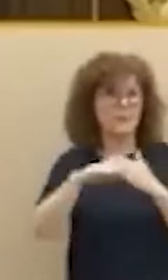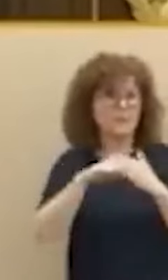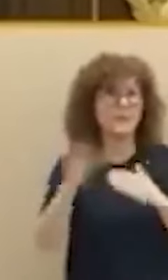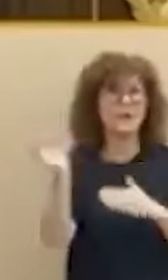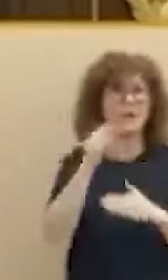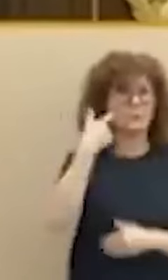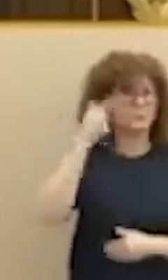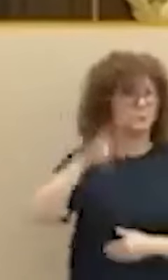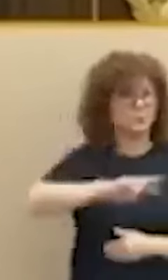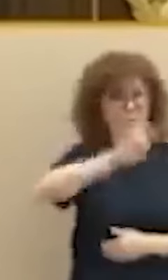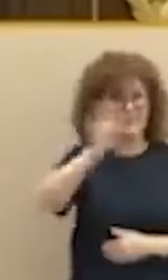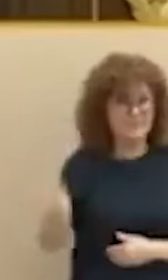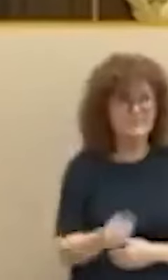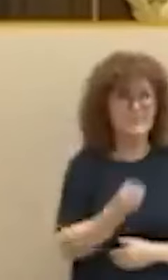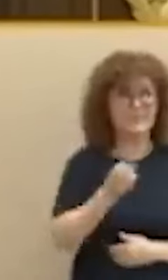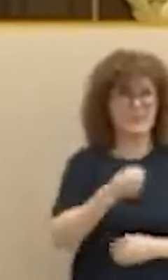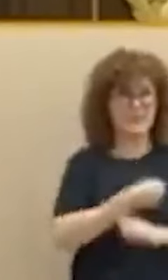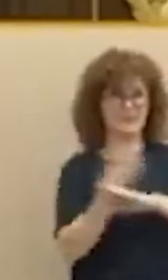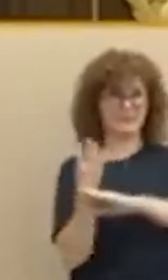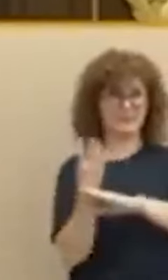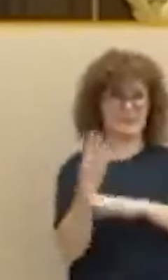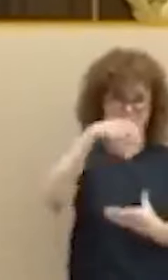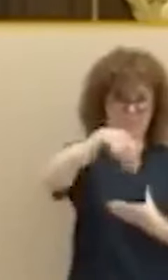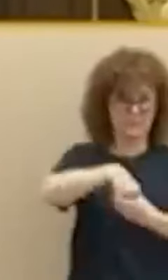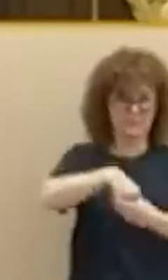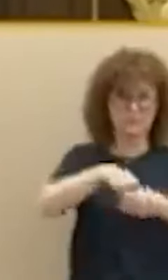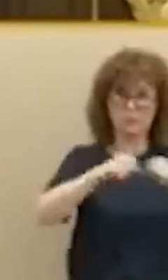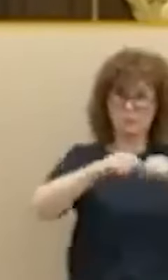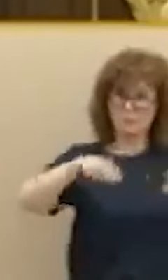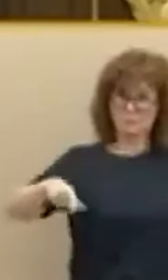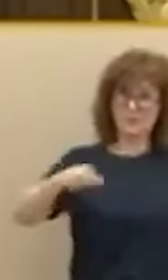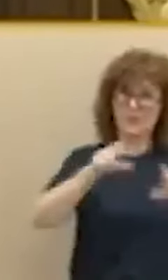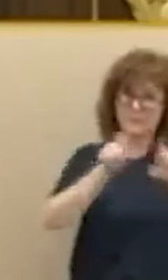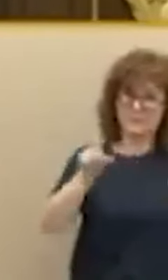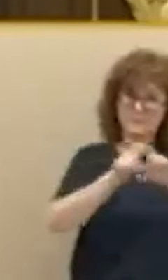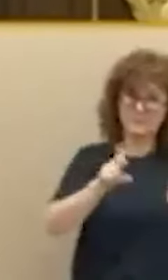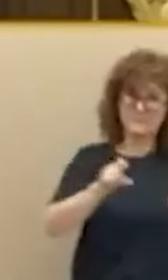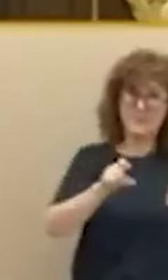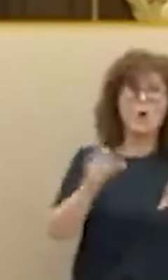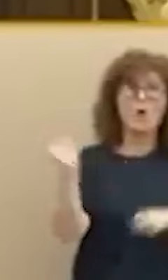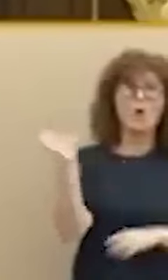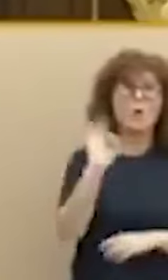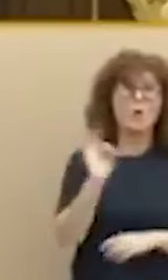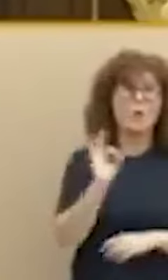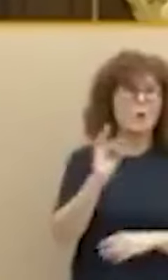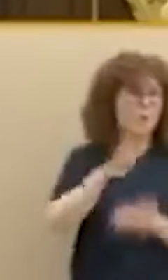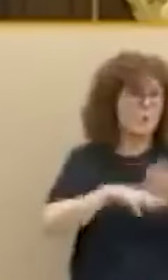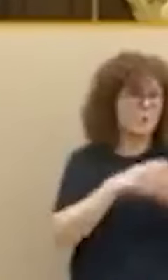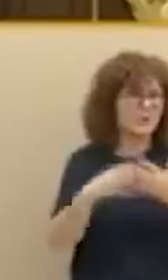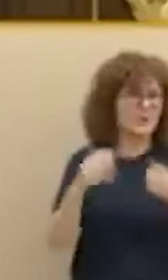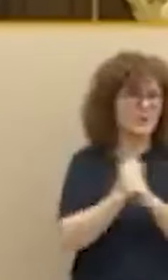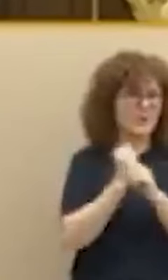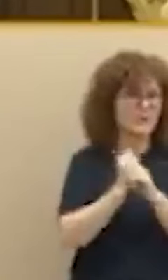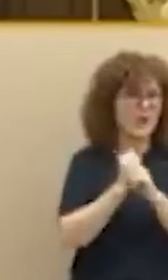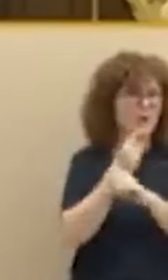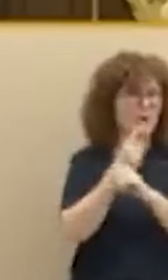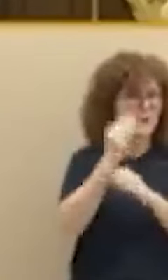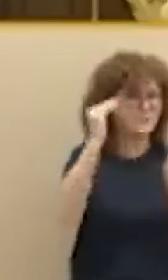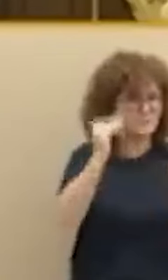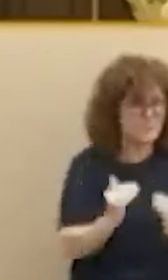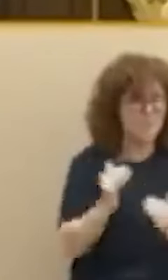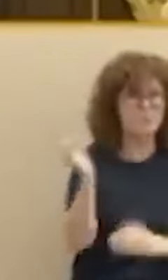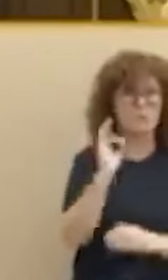francés Bruno Le Maire, quien abogó por la canalización de los ahorros hacia inversiones públicas en lugar de dejarlos inactivos en